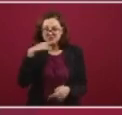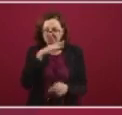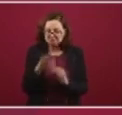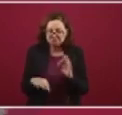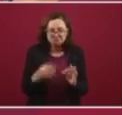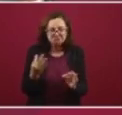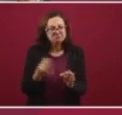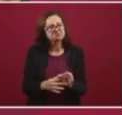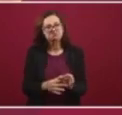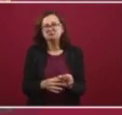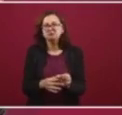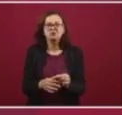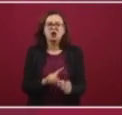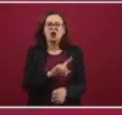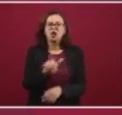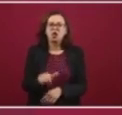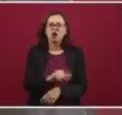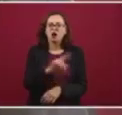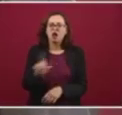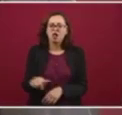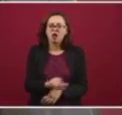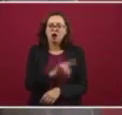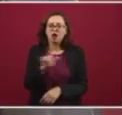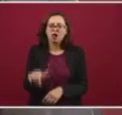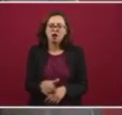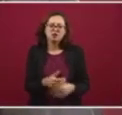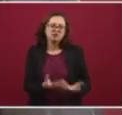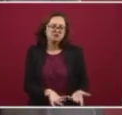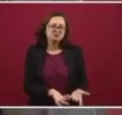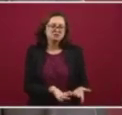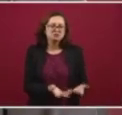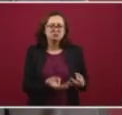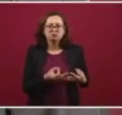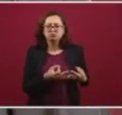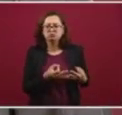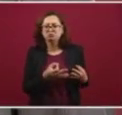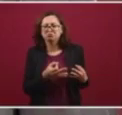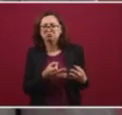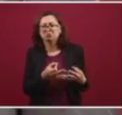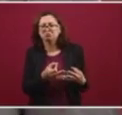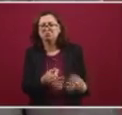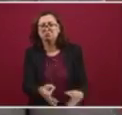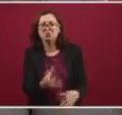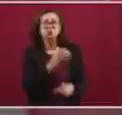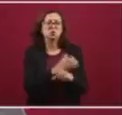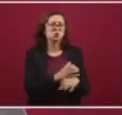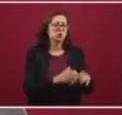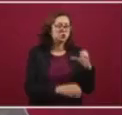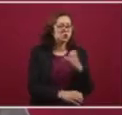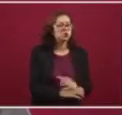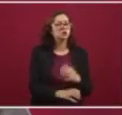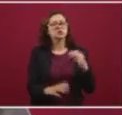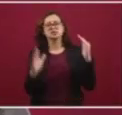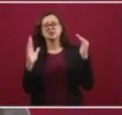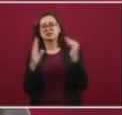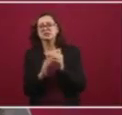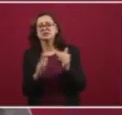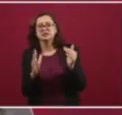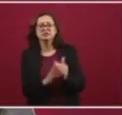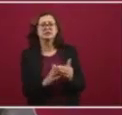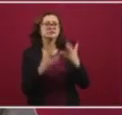Entonces se iban acumulando bienes materiales, casas,